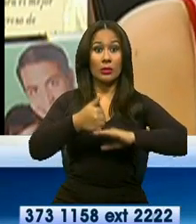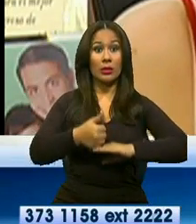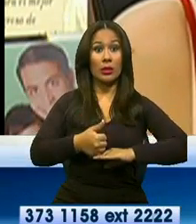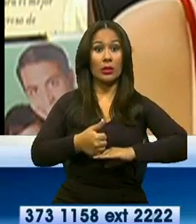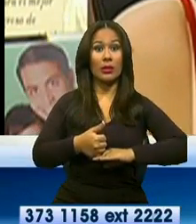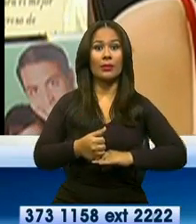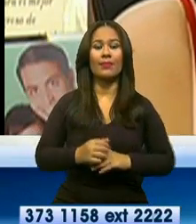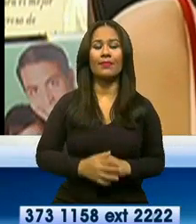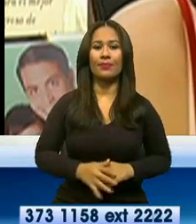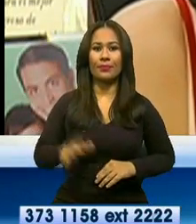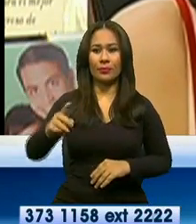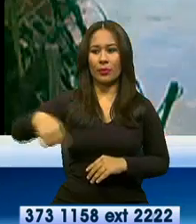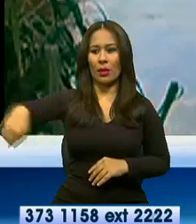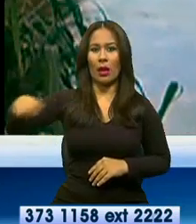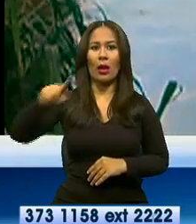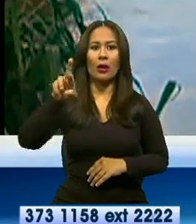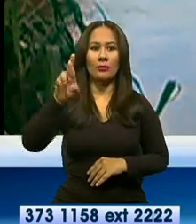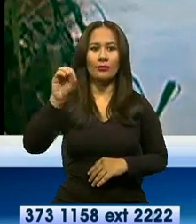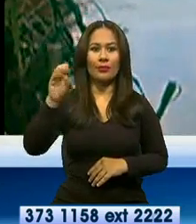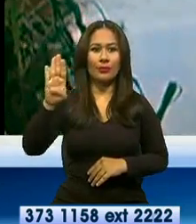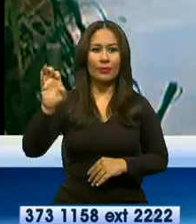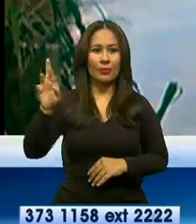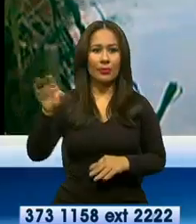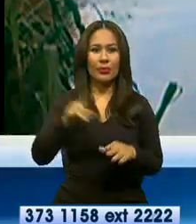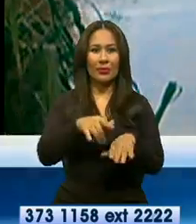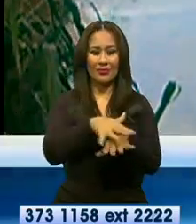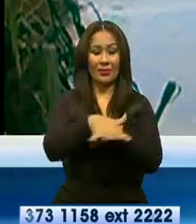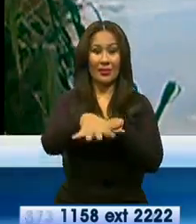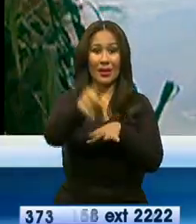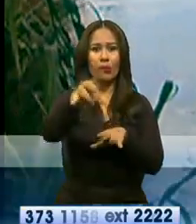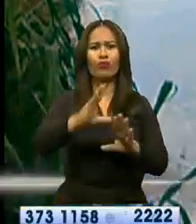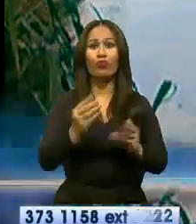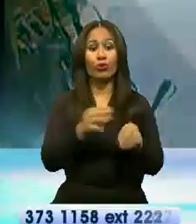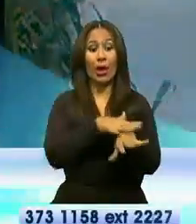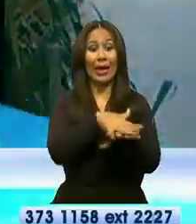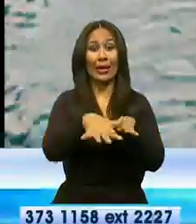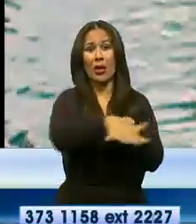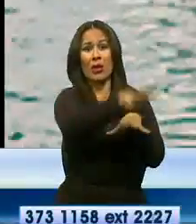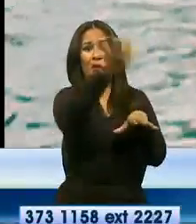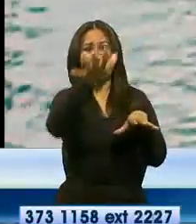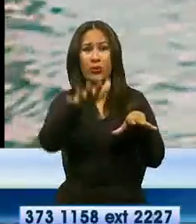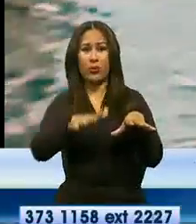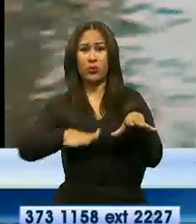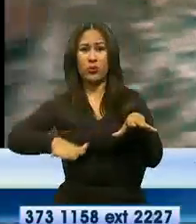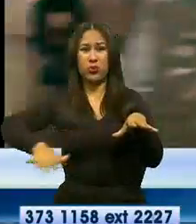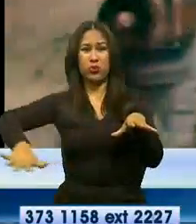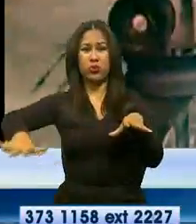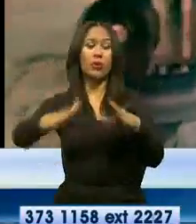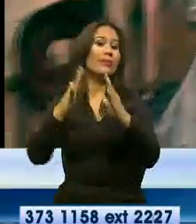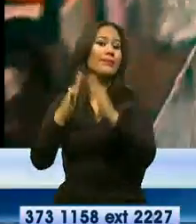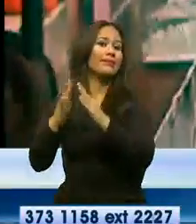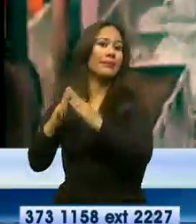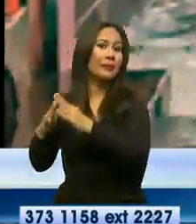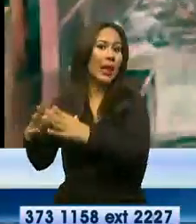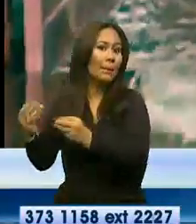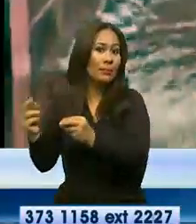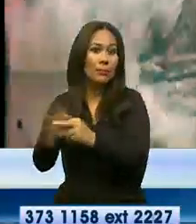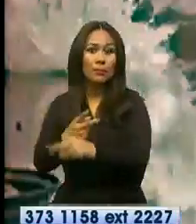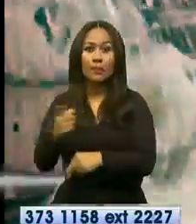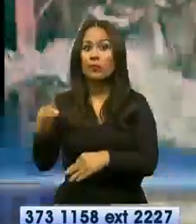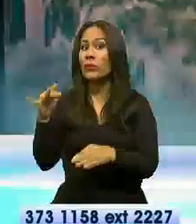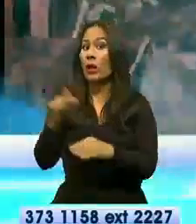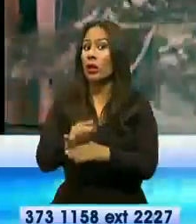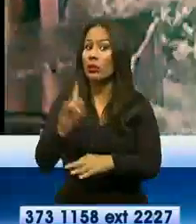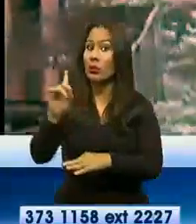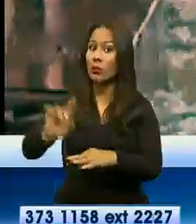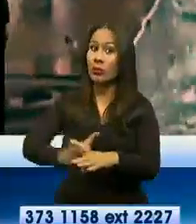que el sector de Venecia Central, el río de Venecia, sí se desbordó completamente. Y en el transcurso de la tarde, luego de una